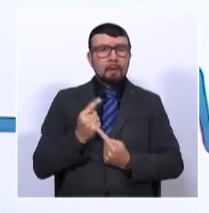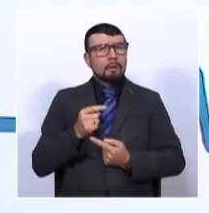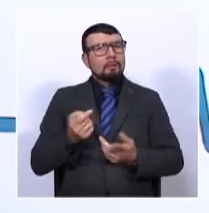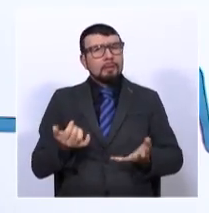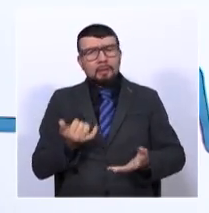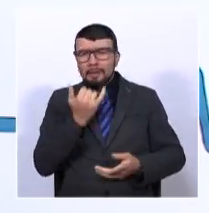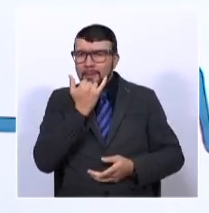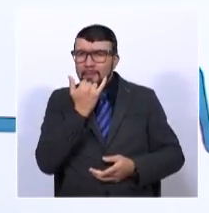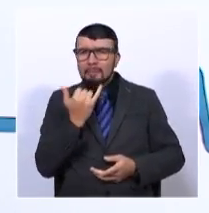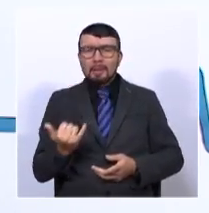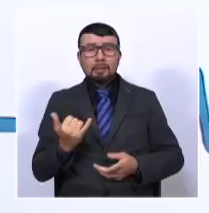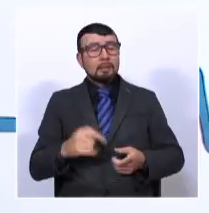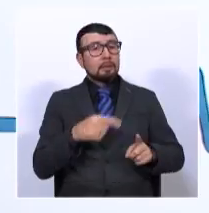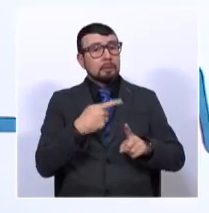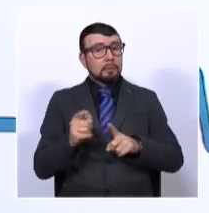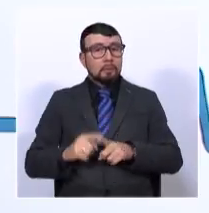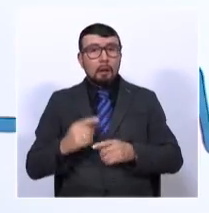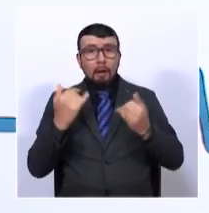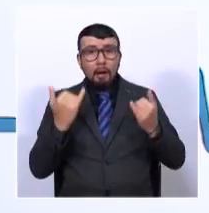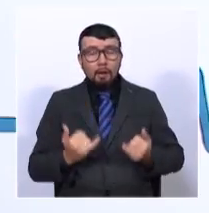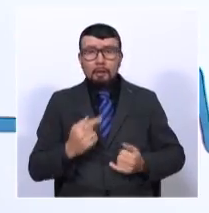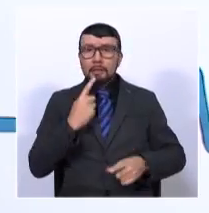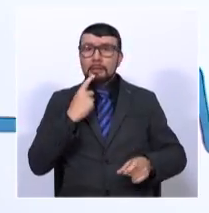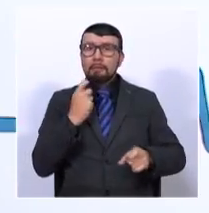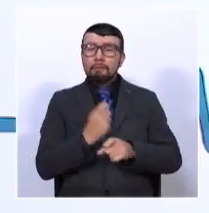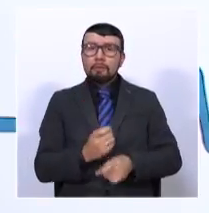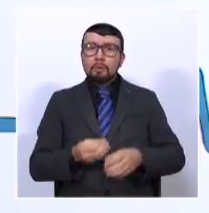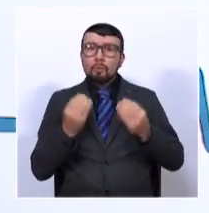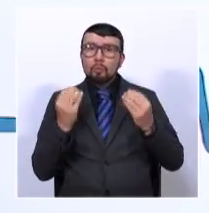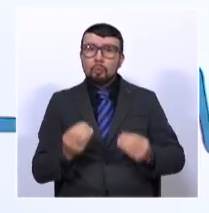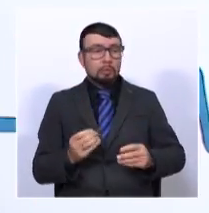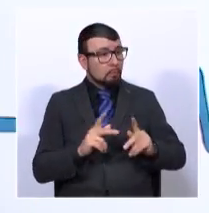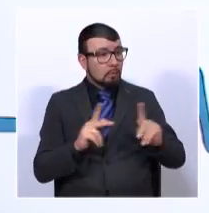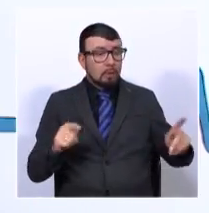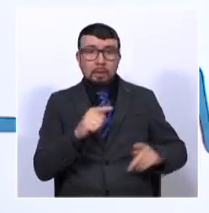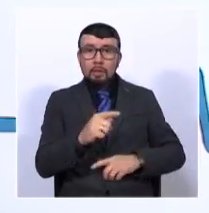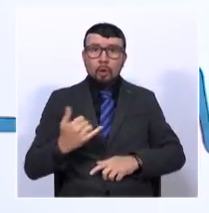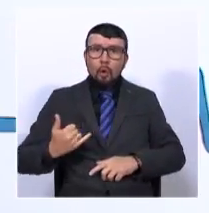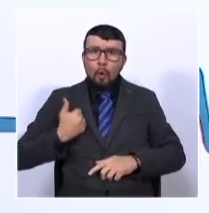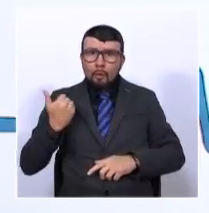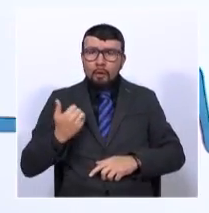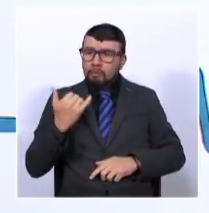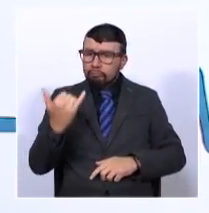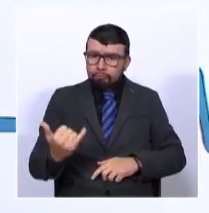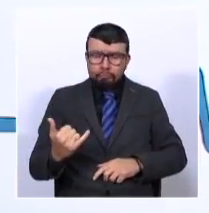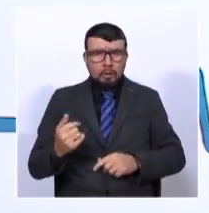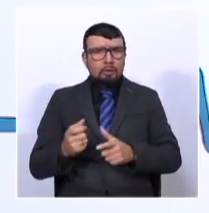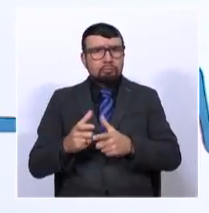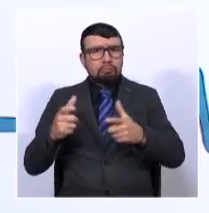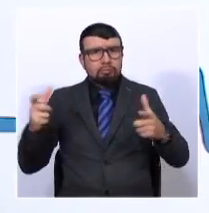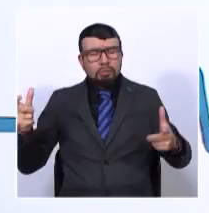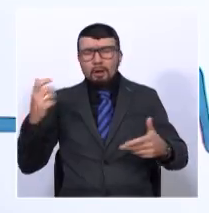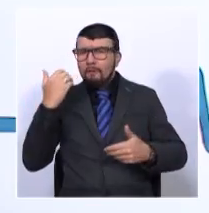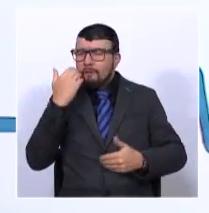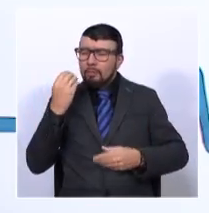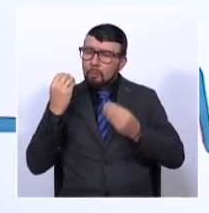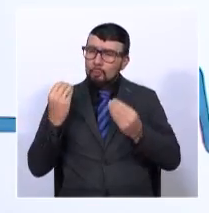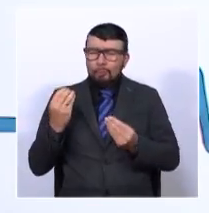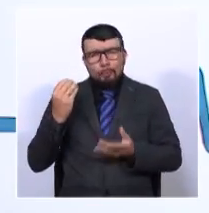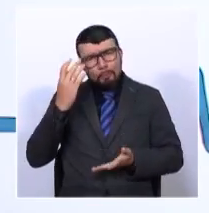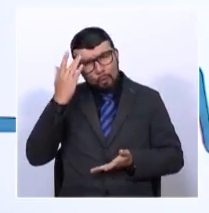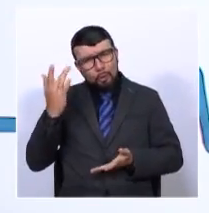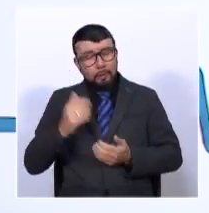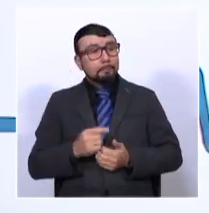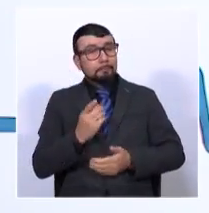vemos diagnósticos más difíciles en personas más jóvenes, e inicio este programa haciéndole esta pregunta